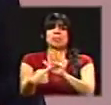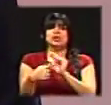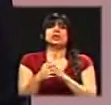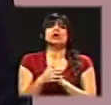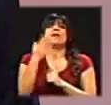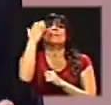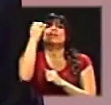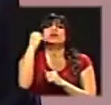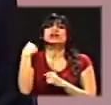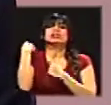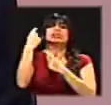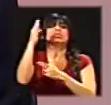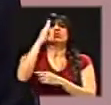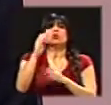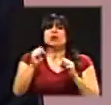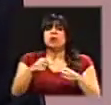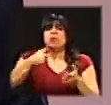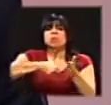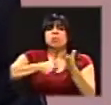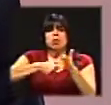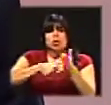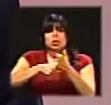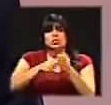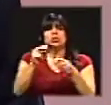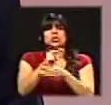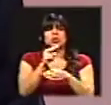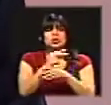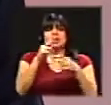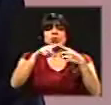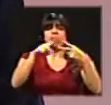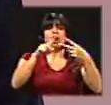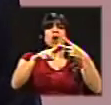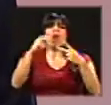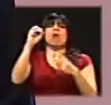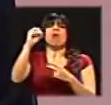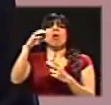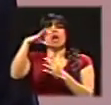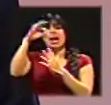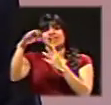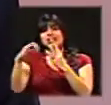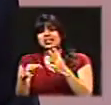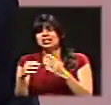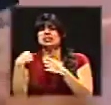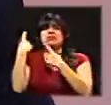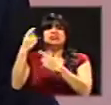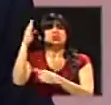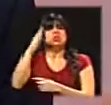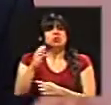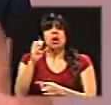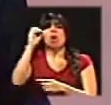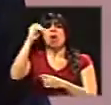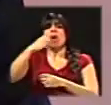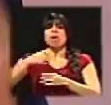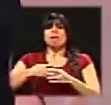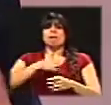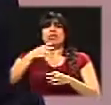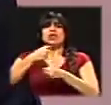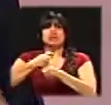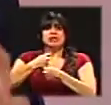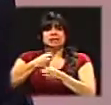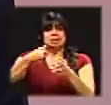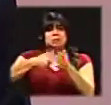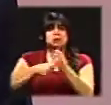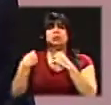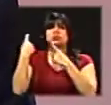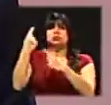digamos, ni por voto útil, ni por, digamos, por la alternativa, ni como voto protesta, lograr,